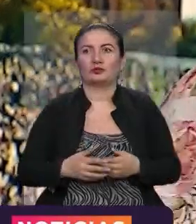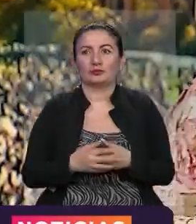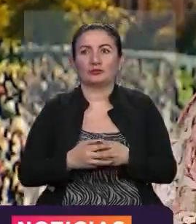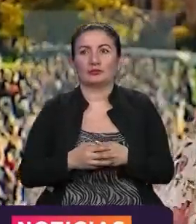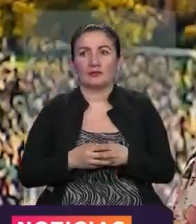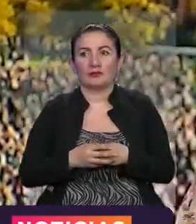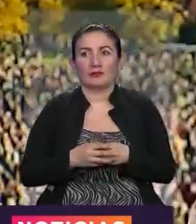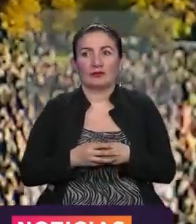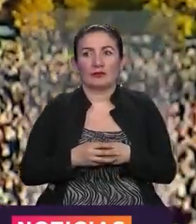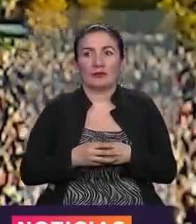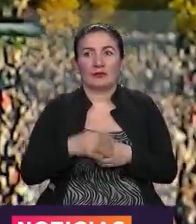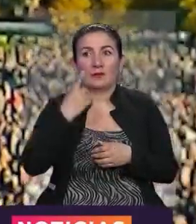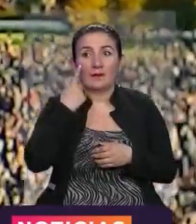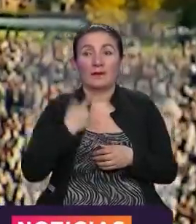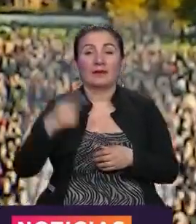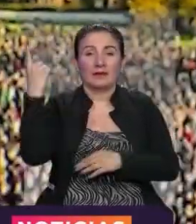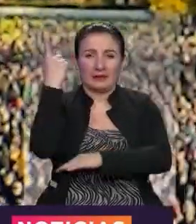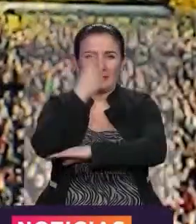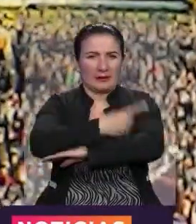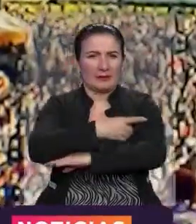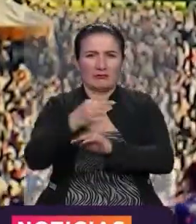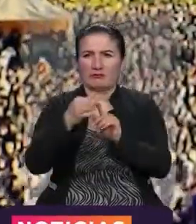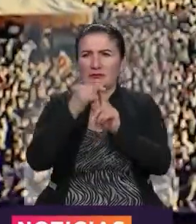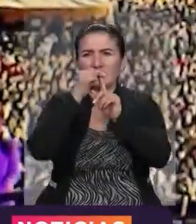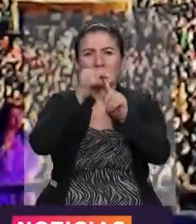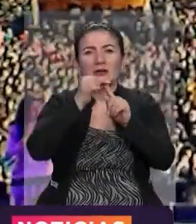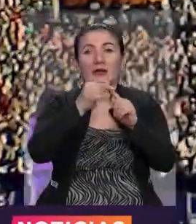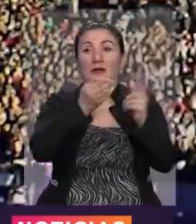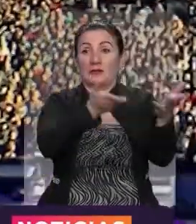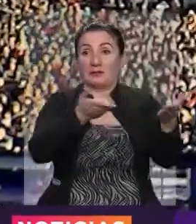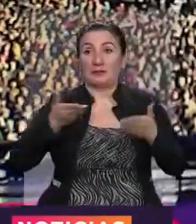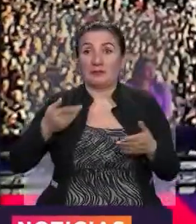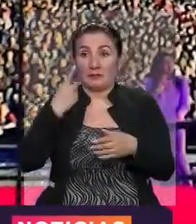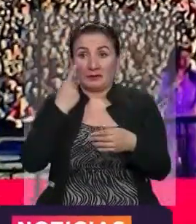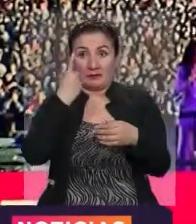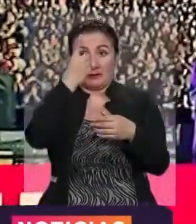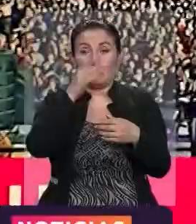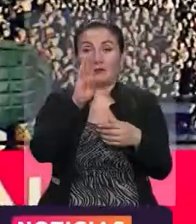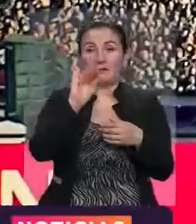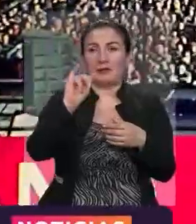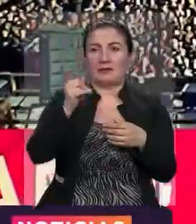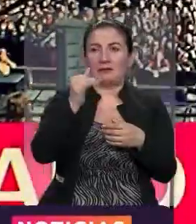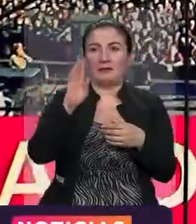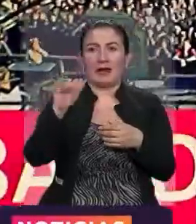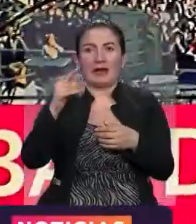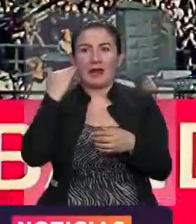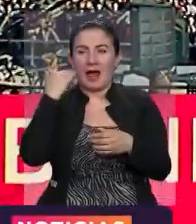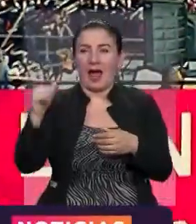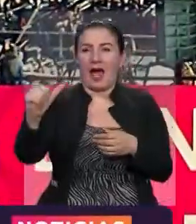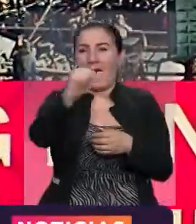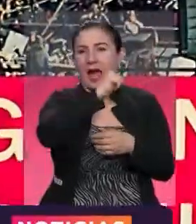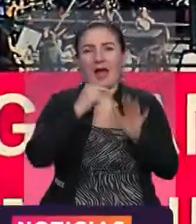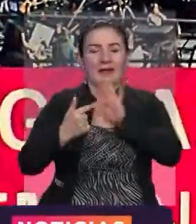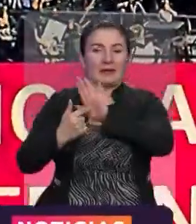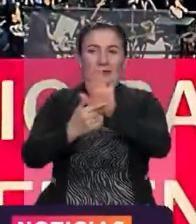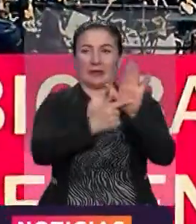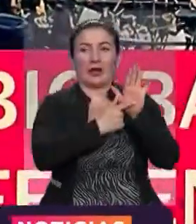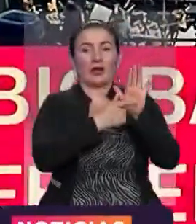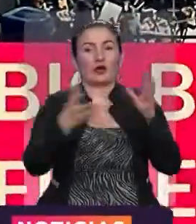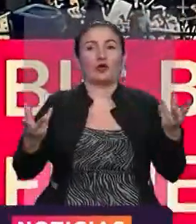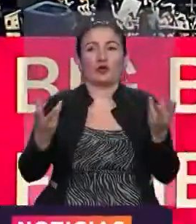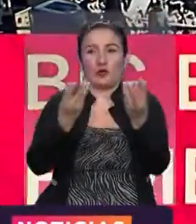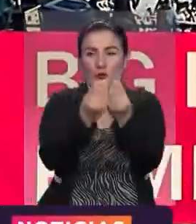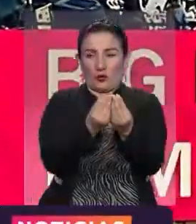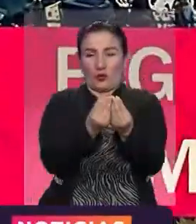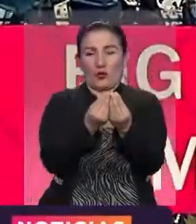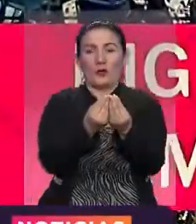y precisamente un día histórico vivió la ciudad al recibir por primera vez a la Big Bang femenina una apuesta del distrito para una agrupación